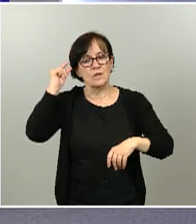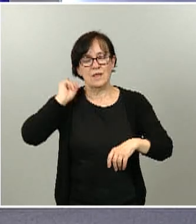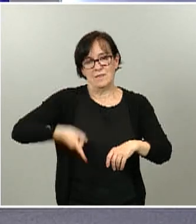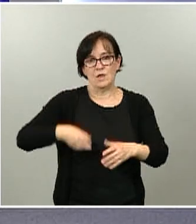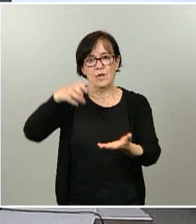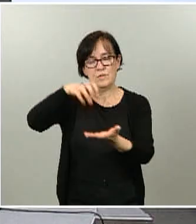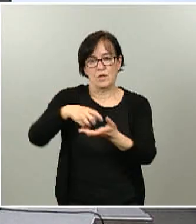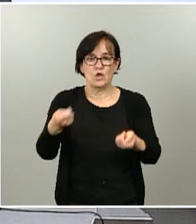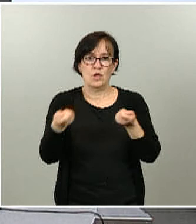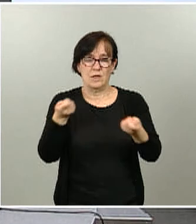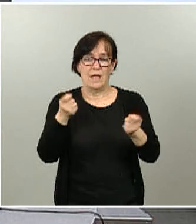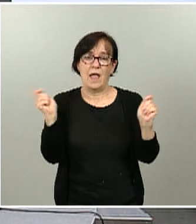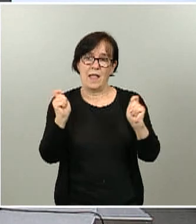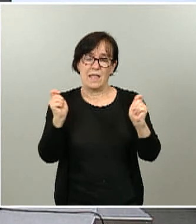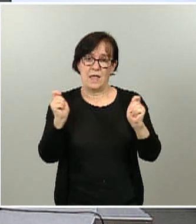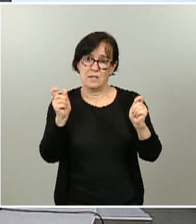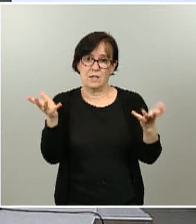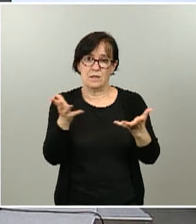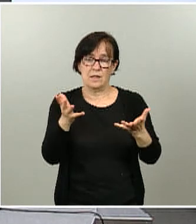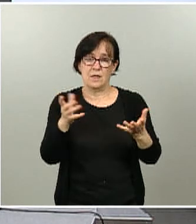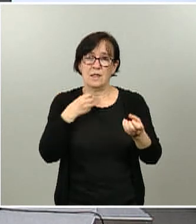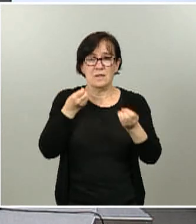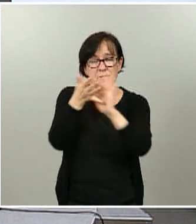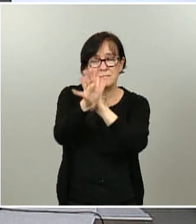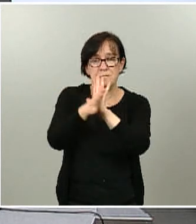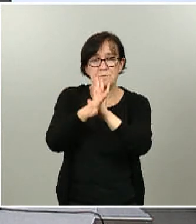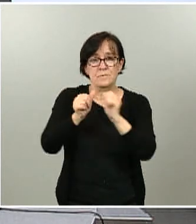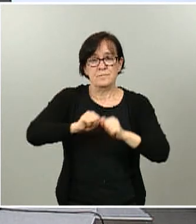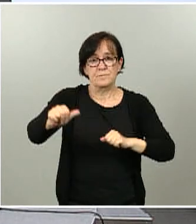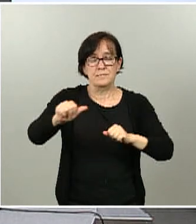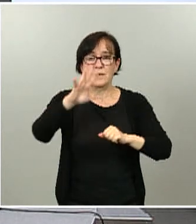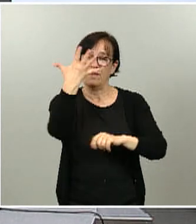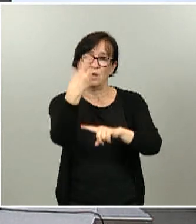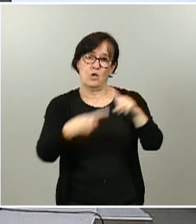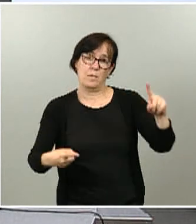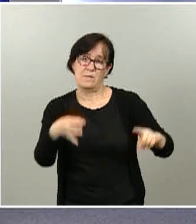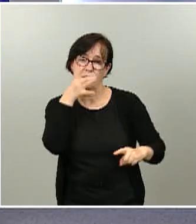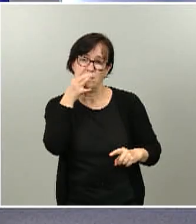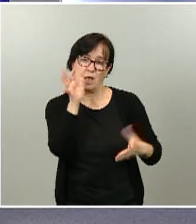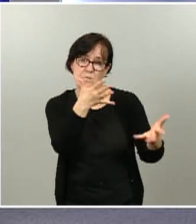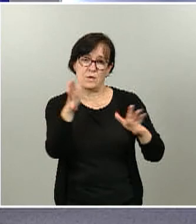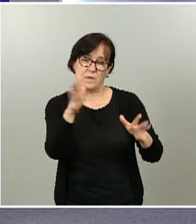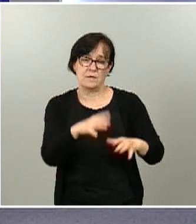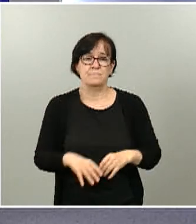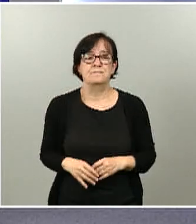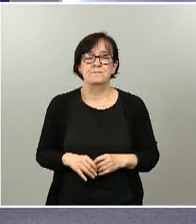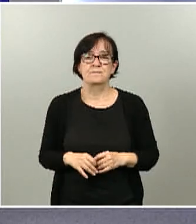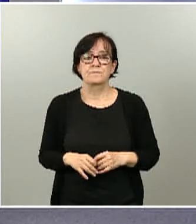Alertas y Emergencias, los comentará y facilitará a partir de las 5:30 de la tarde aproximadamente. Nada más. Muchas gracias.